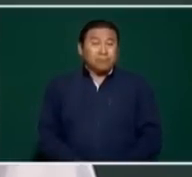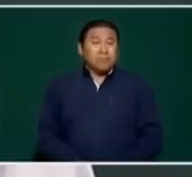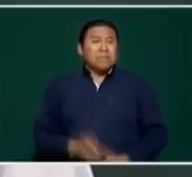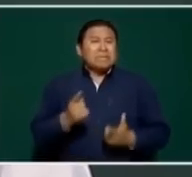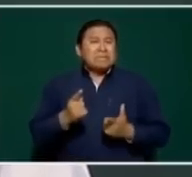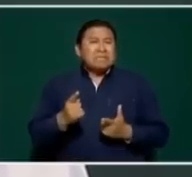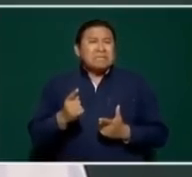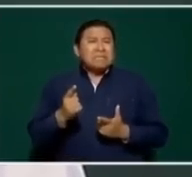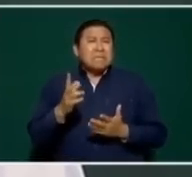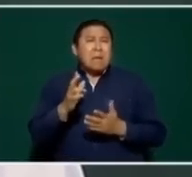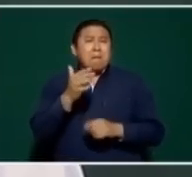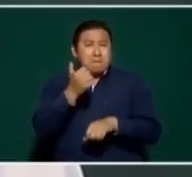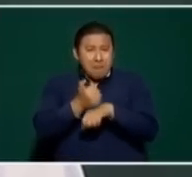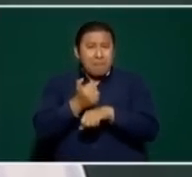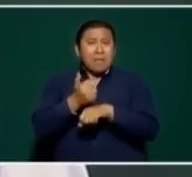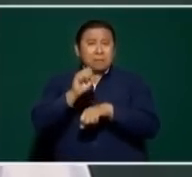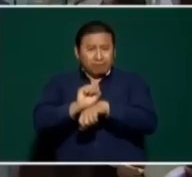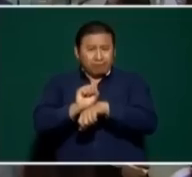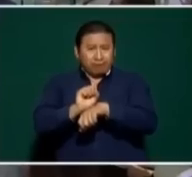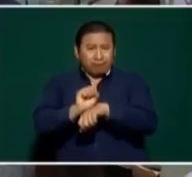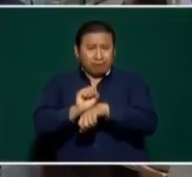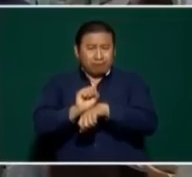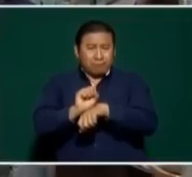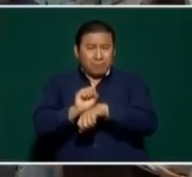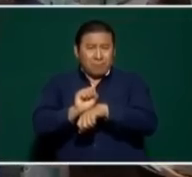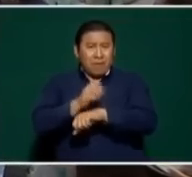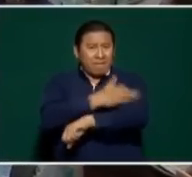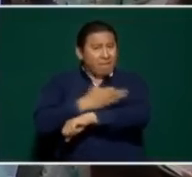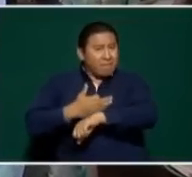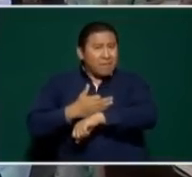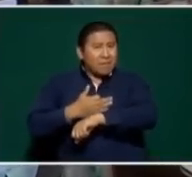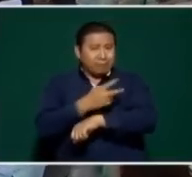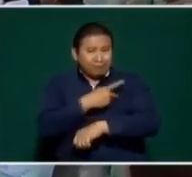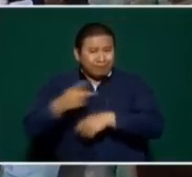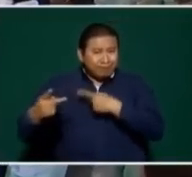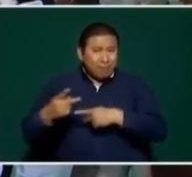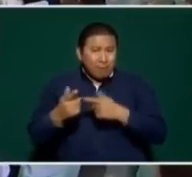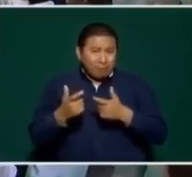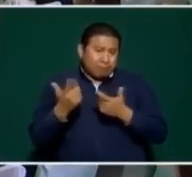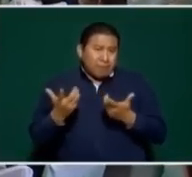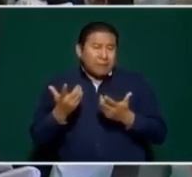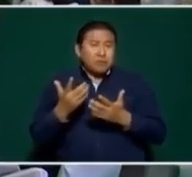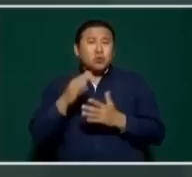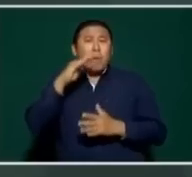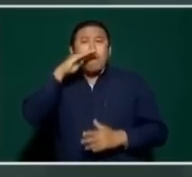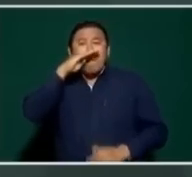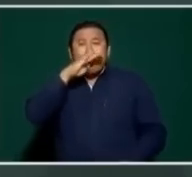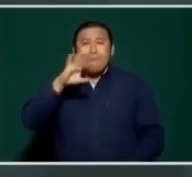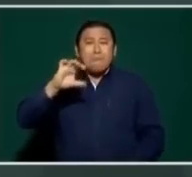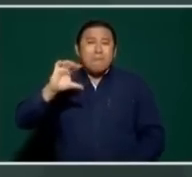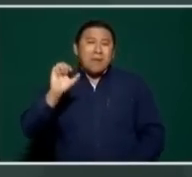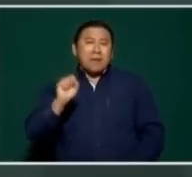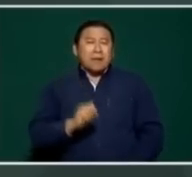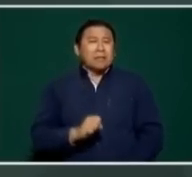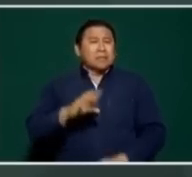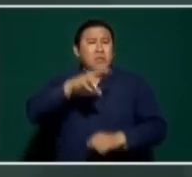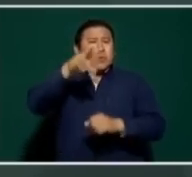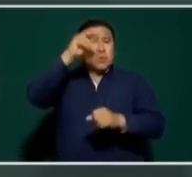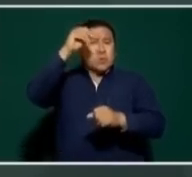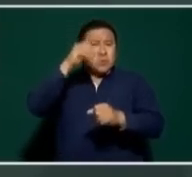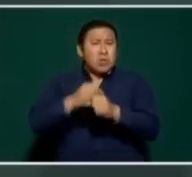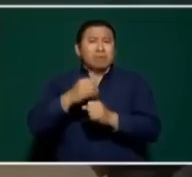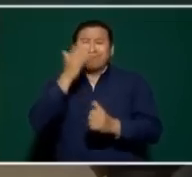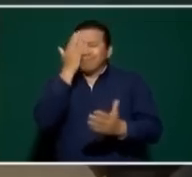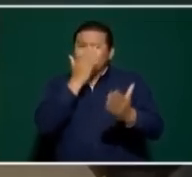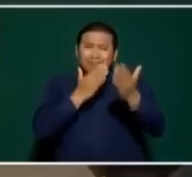Quienes estudian primaria, secundaria, de familias de escasos recursos económicos, su beca. Todos los que